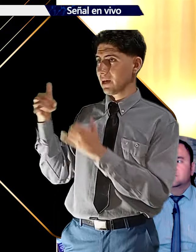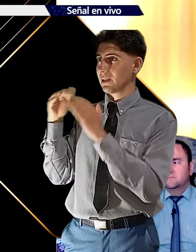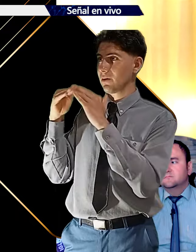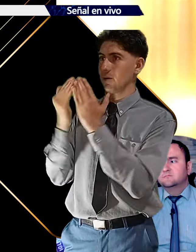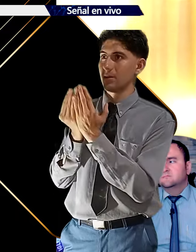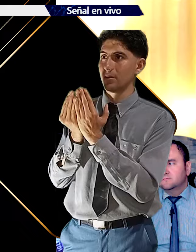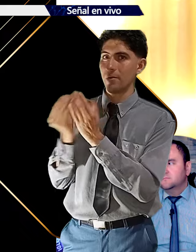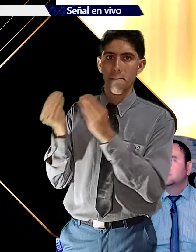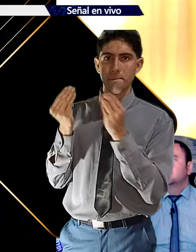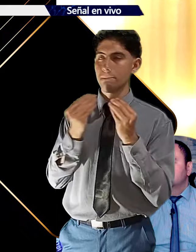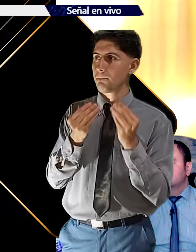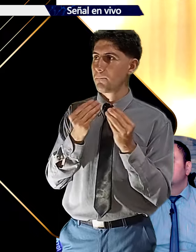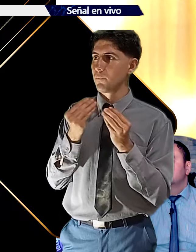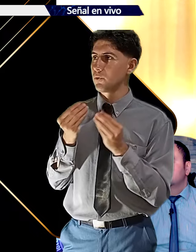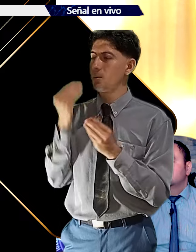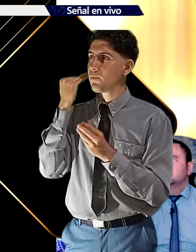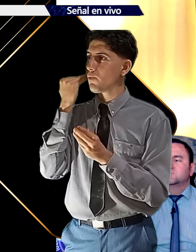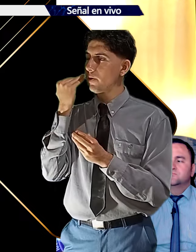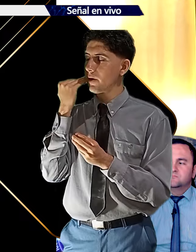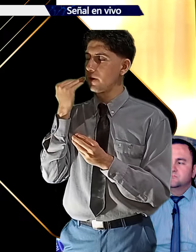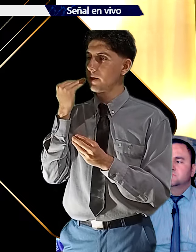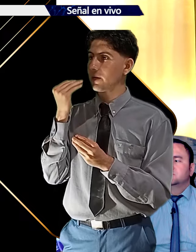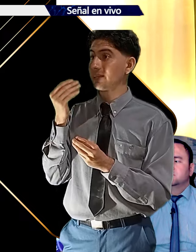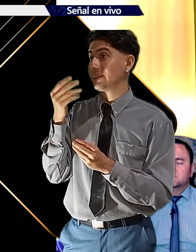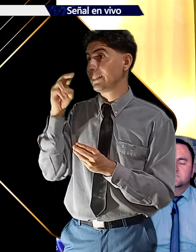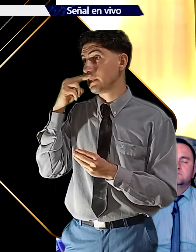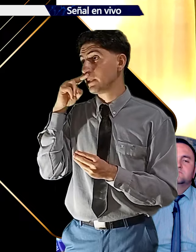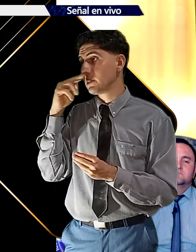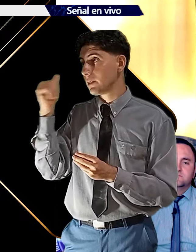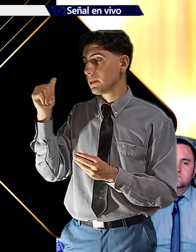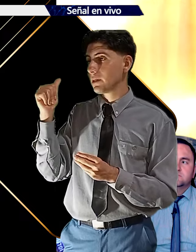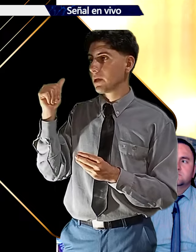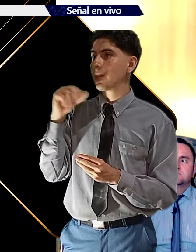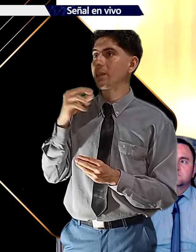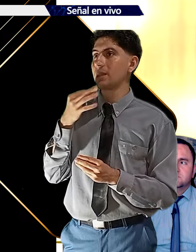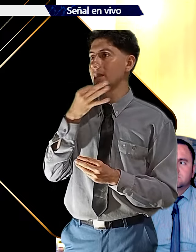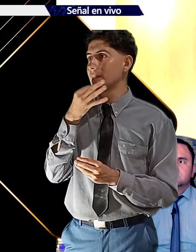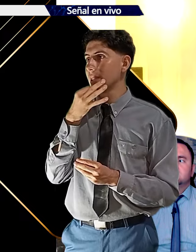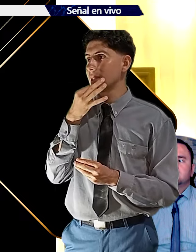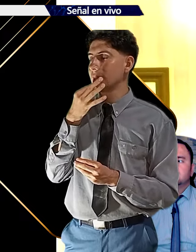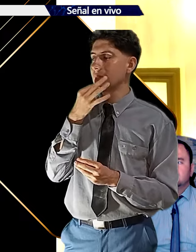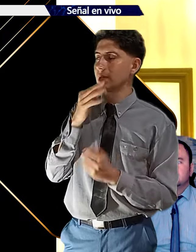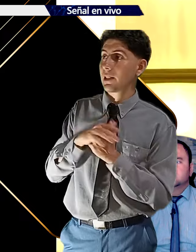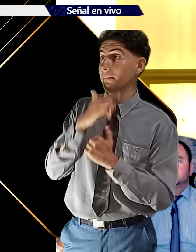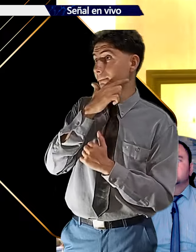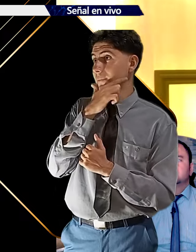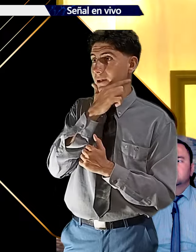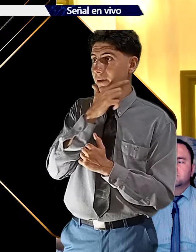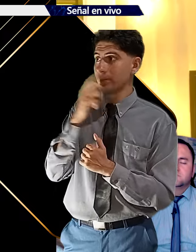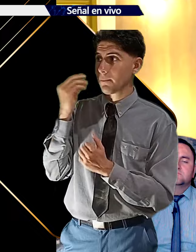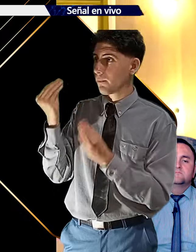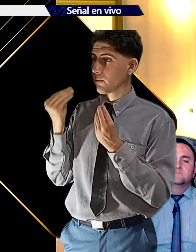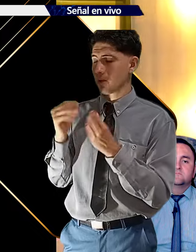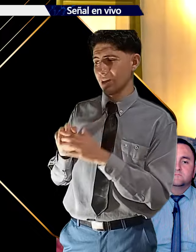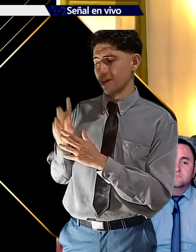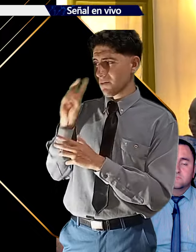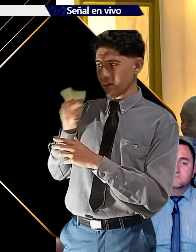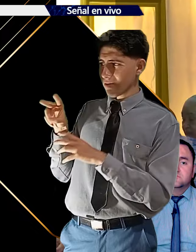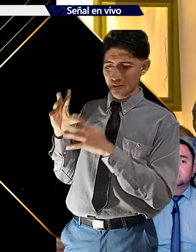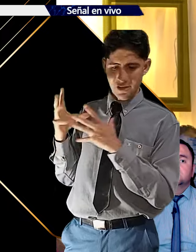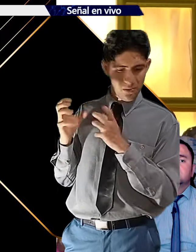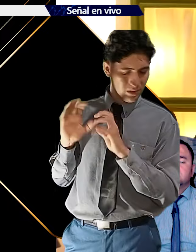en un, sacarla de Guatemala y caer en Guatepeor, porque esto está dañado por toda parte. Es que no es el sitio, es el que usted como padre.